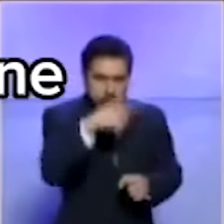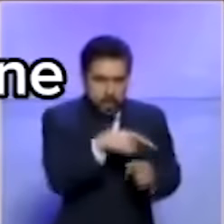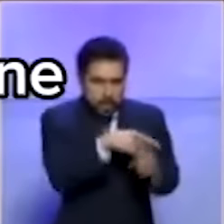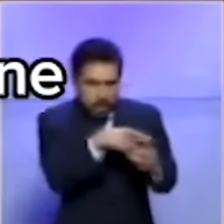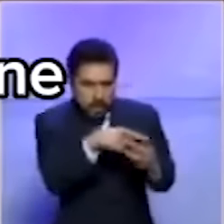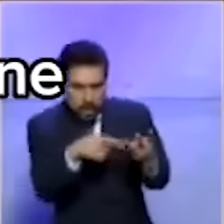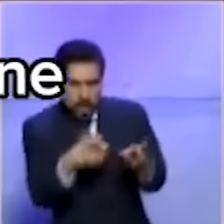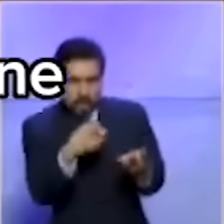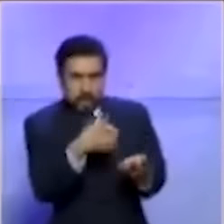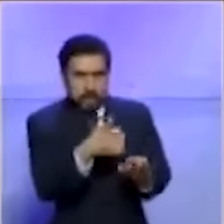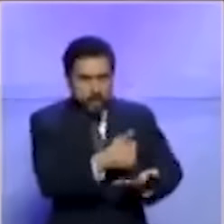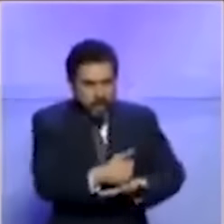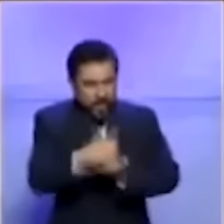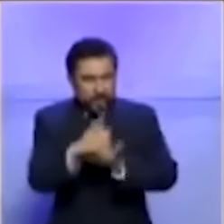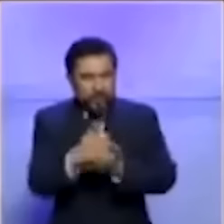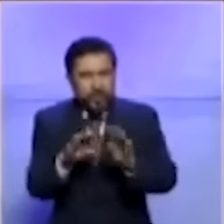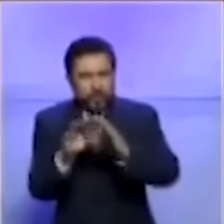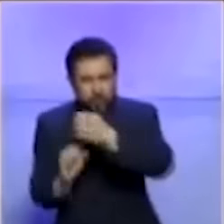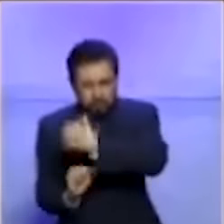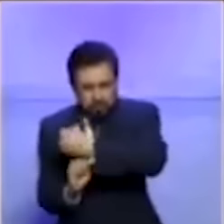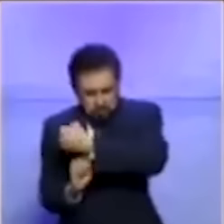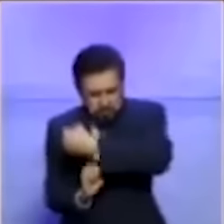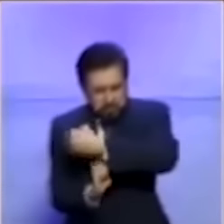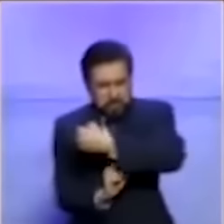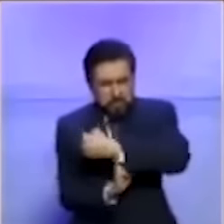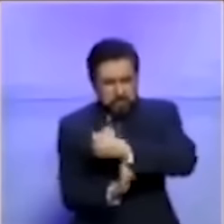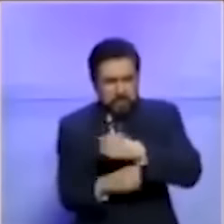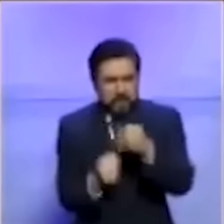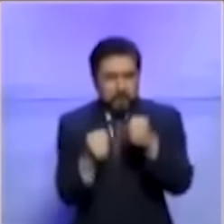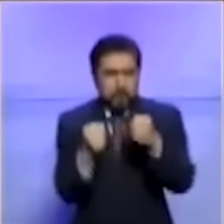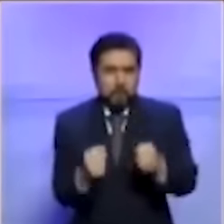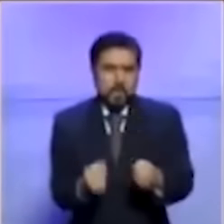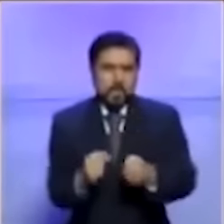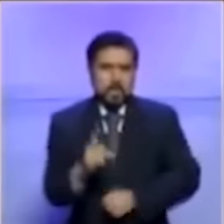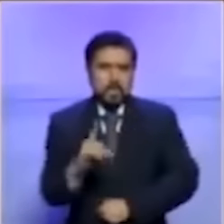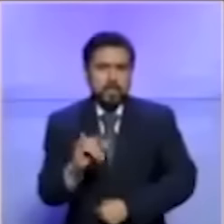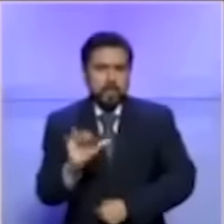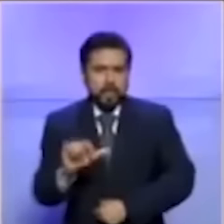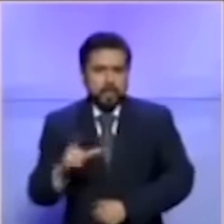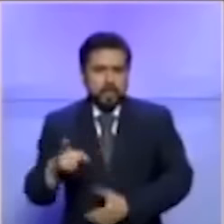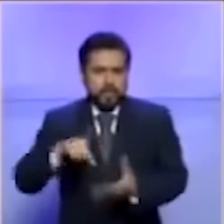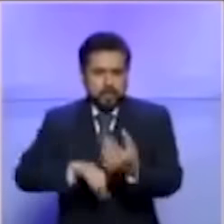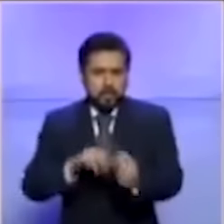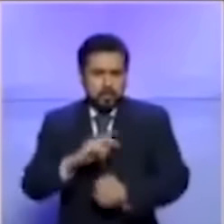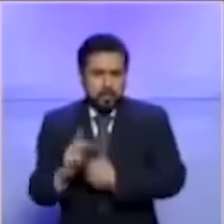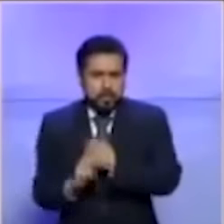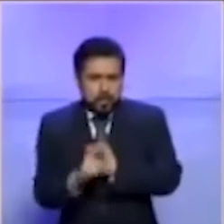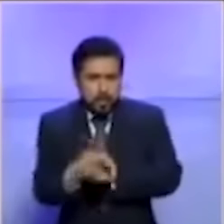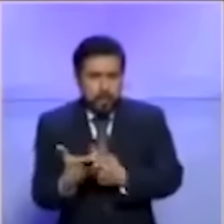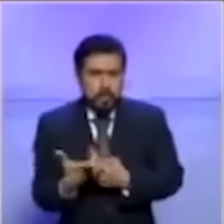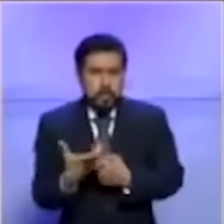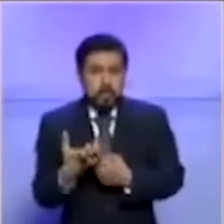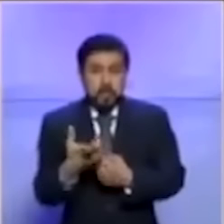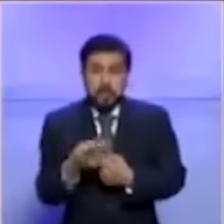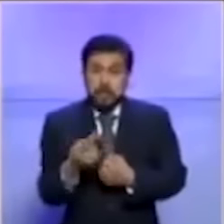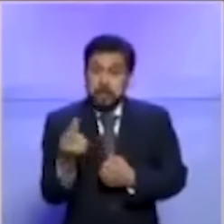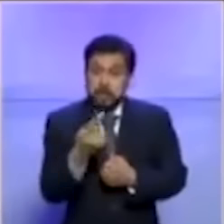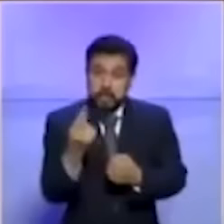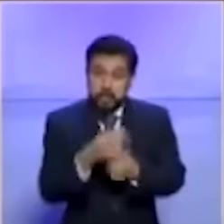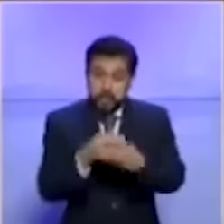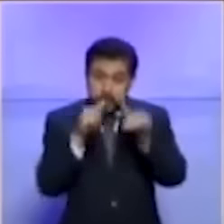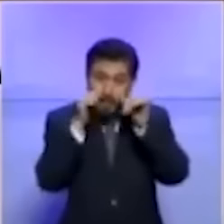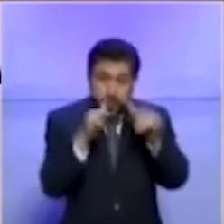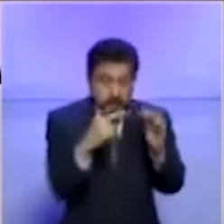apuntalamiento que sostiene y da continuidad a una democracia el acatamiento de las reglas no